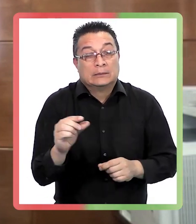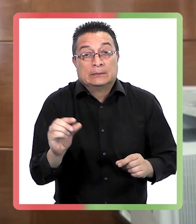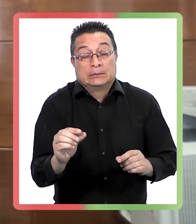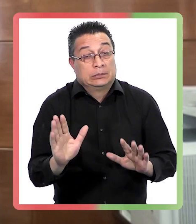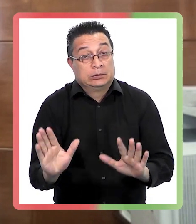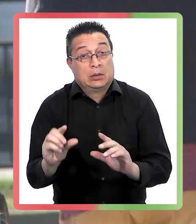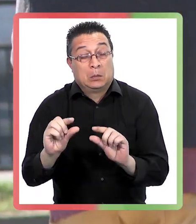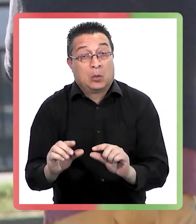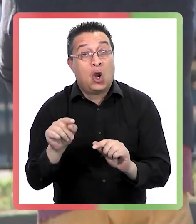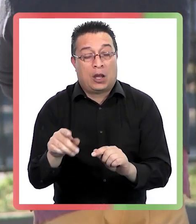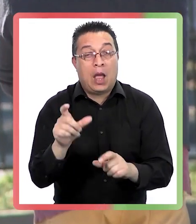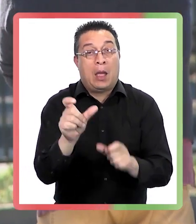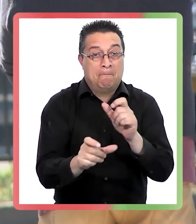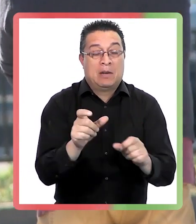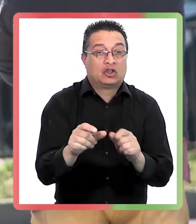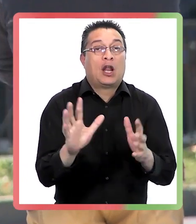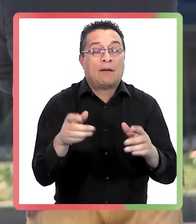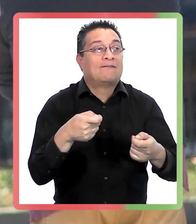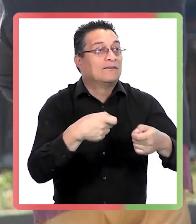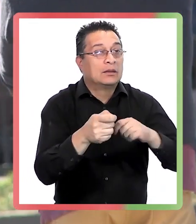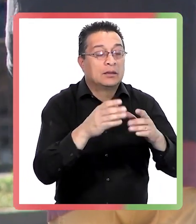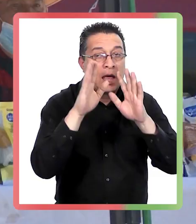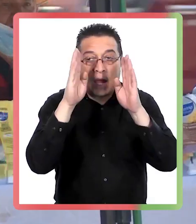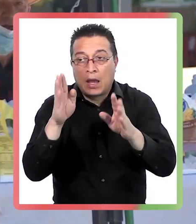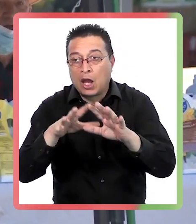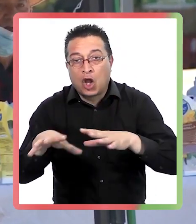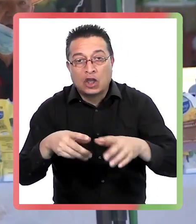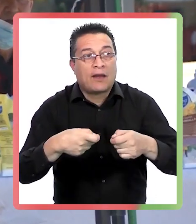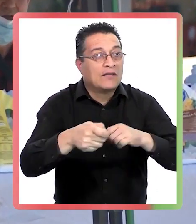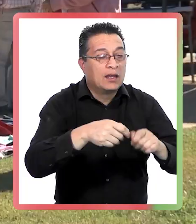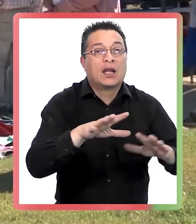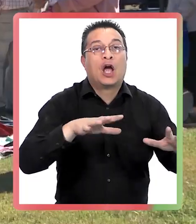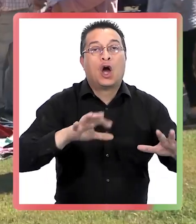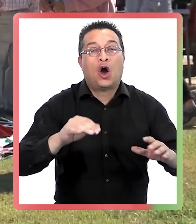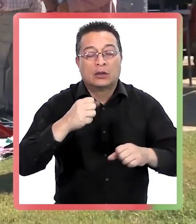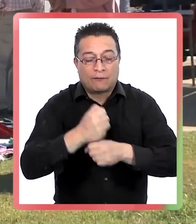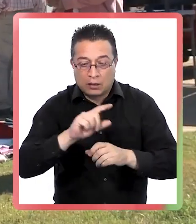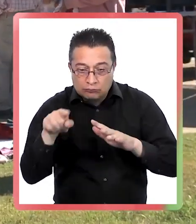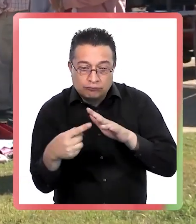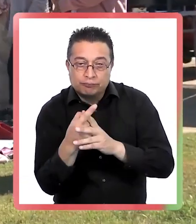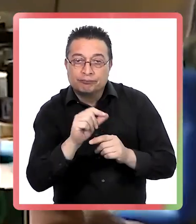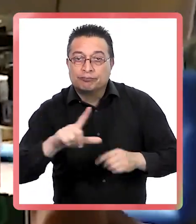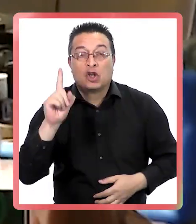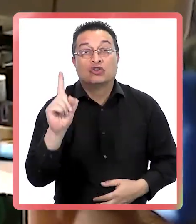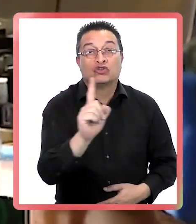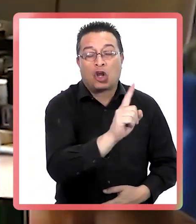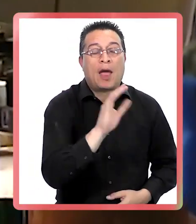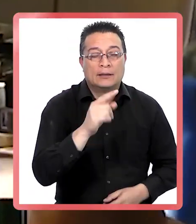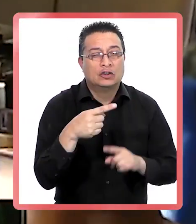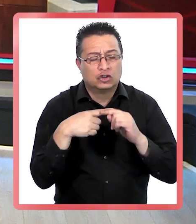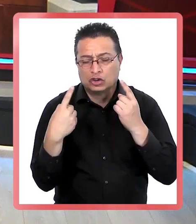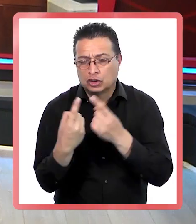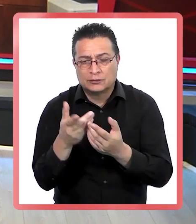trabajos precarios, son trabajos en que las personas están vendiendo algunas cosas, realizando algún tipo de emprendimiento, pero sin todas